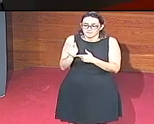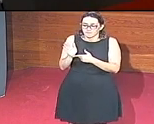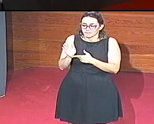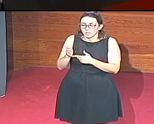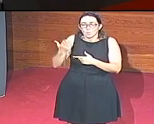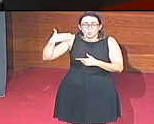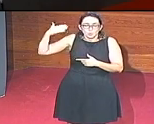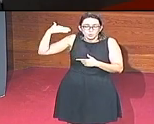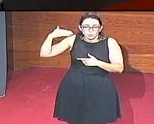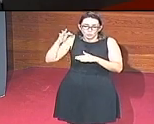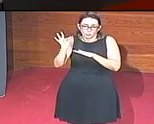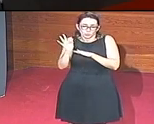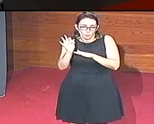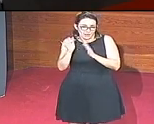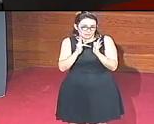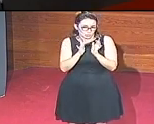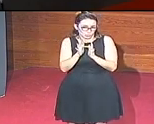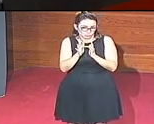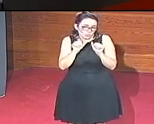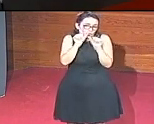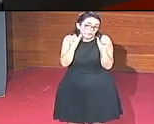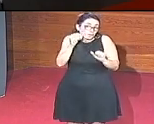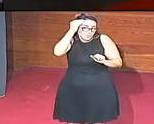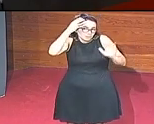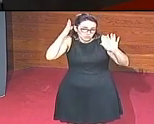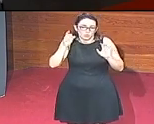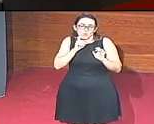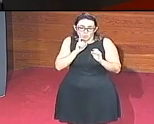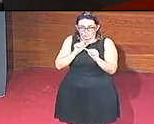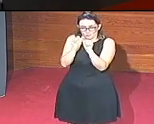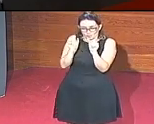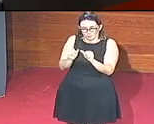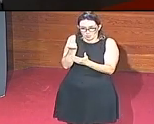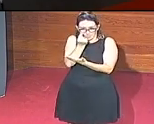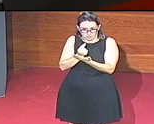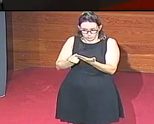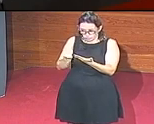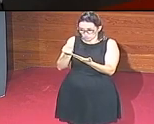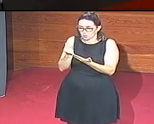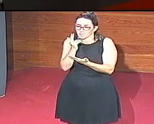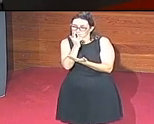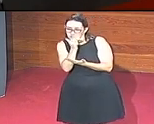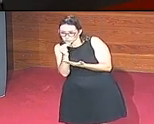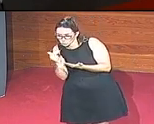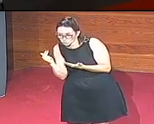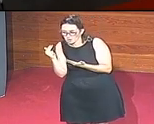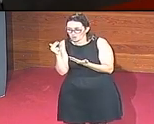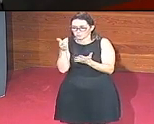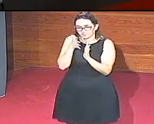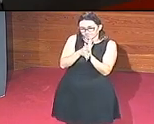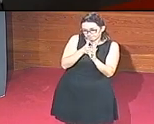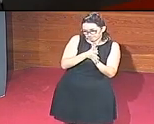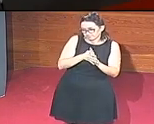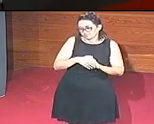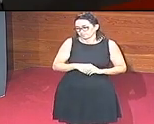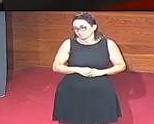sido la tumba de jesús no y lo mismo levantando dibujando pintando y contando un poco